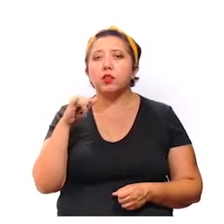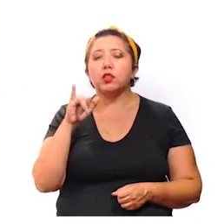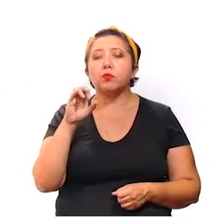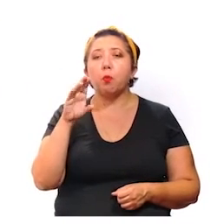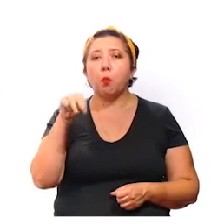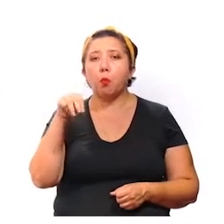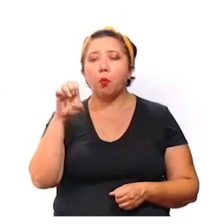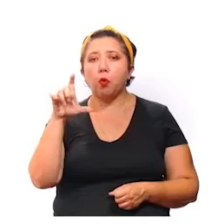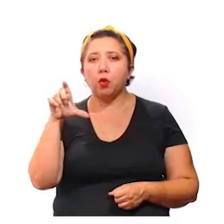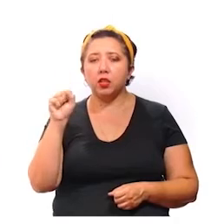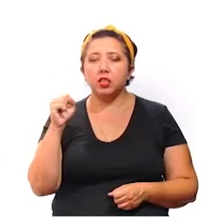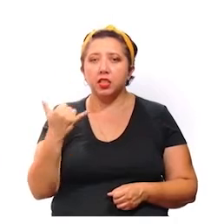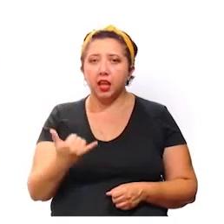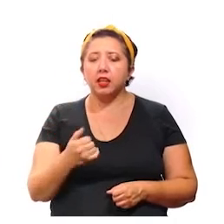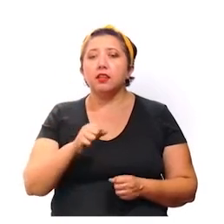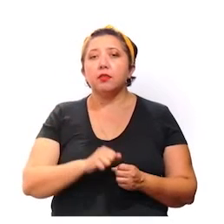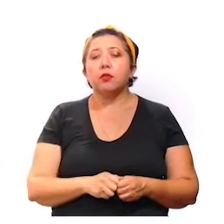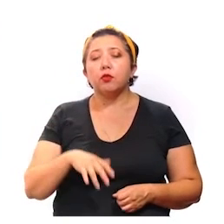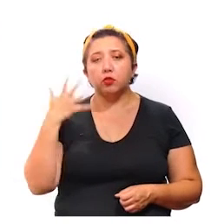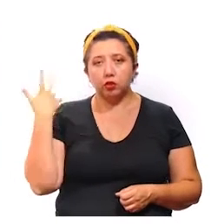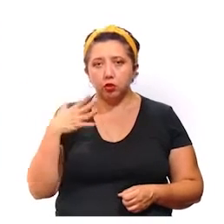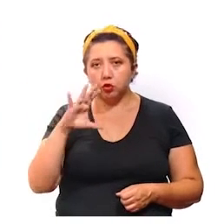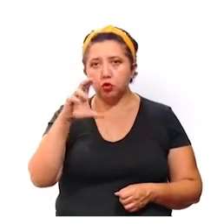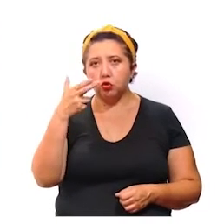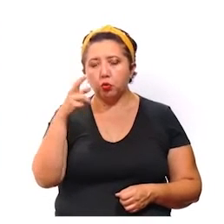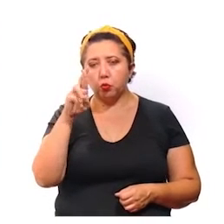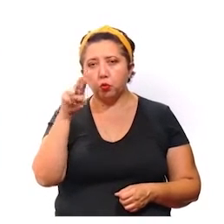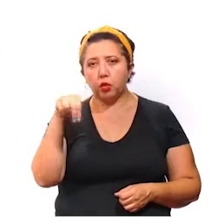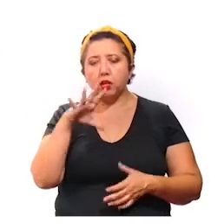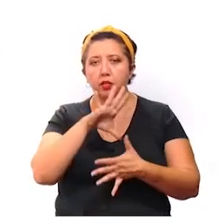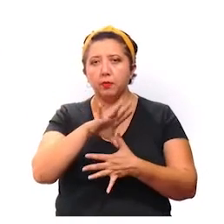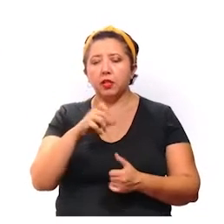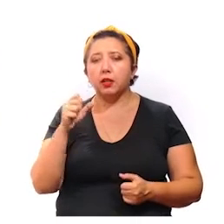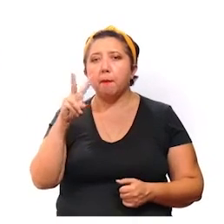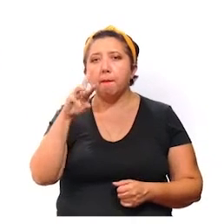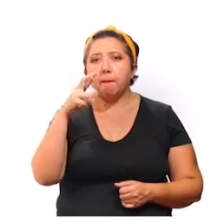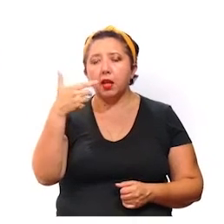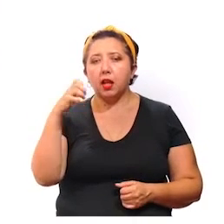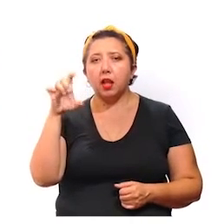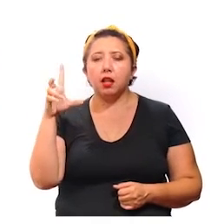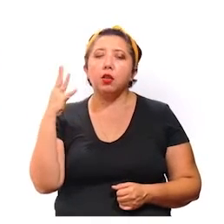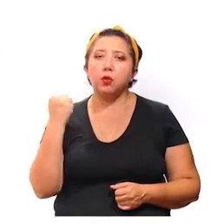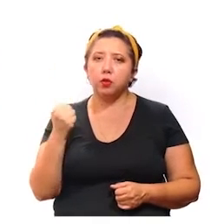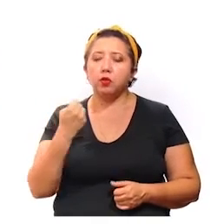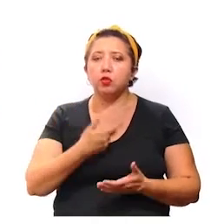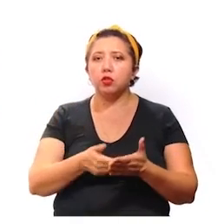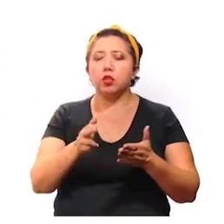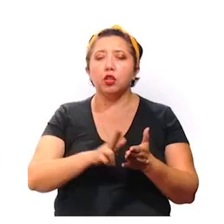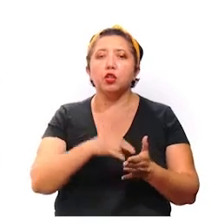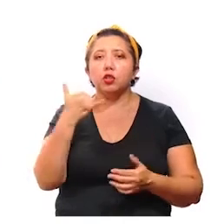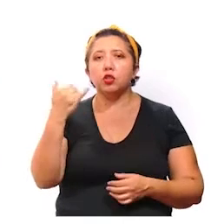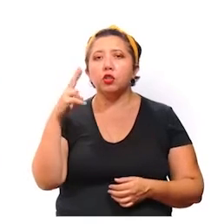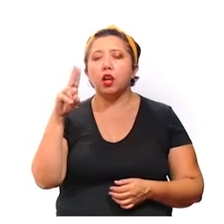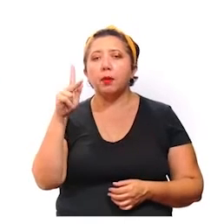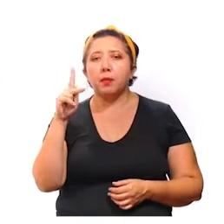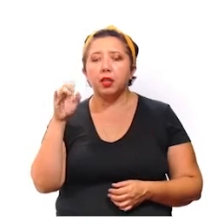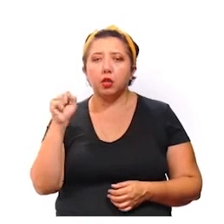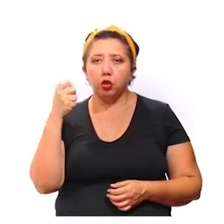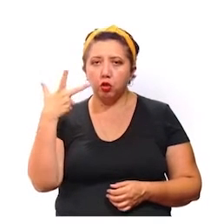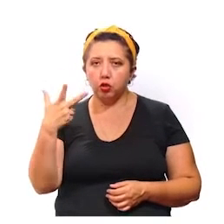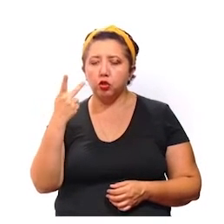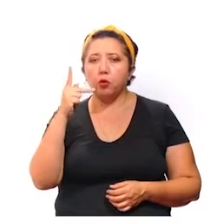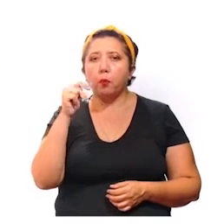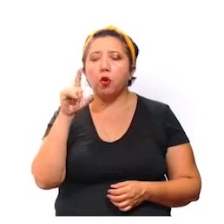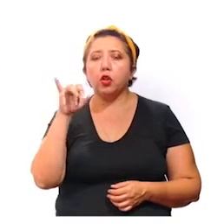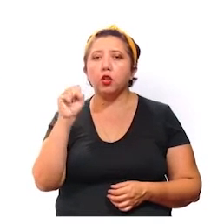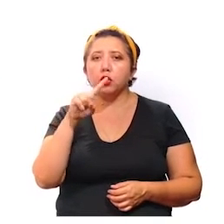Madero, Mulsay y Pedregales de Tanlún con 10, Chuburná de Hidalgo, Las Américas y Vergel con 9, Los Héroes y Yocalpetén con 8 y